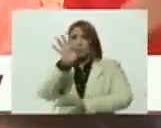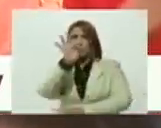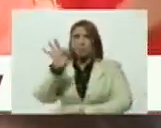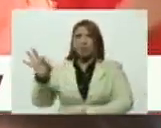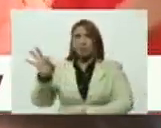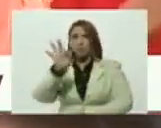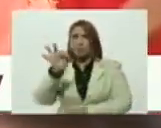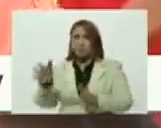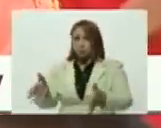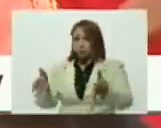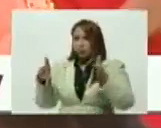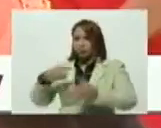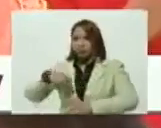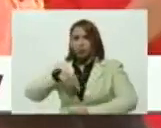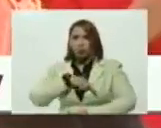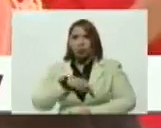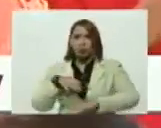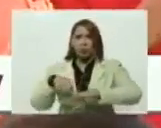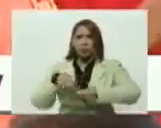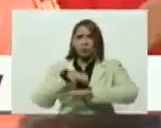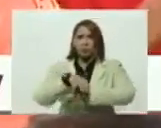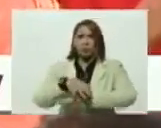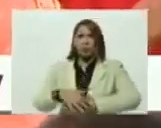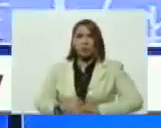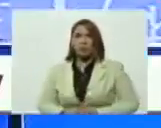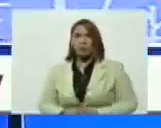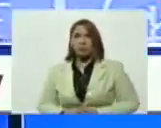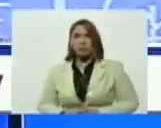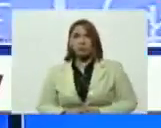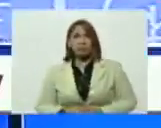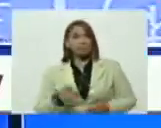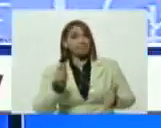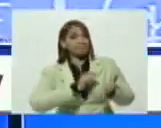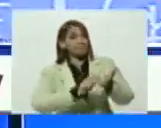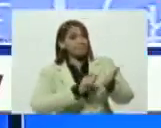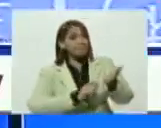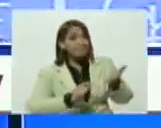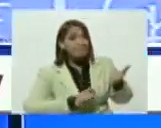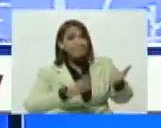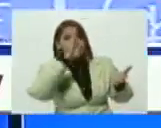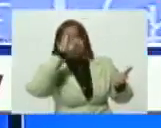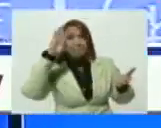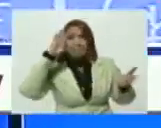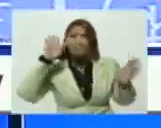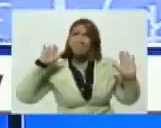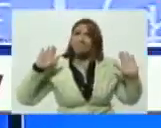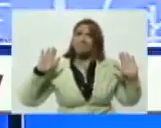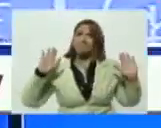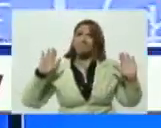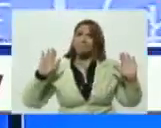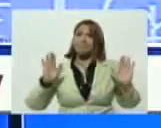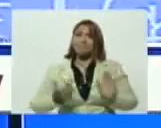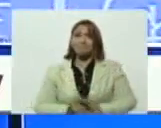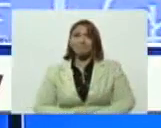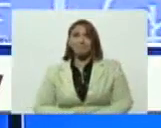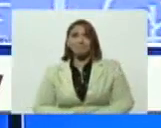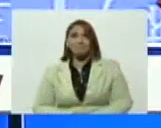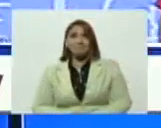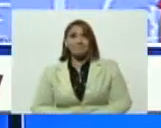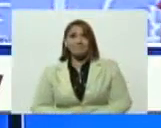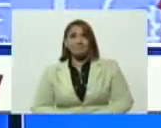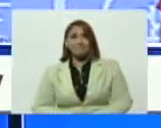97% en nuestro municipio Jesús María Sembrún. Toma nota, Diosdado, toma nota.